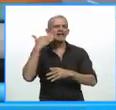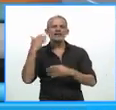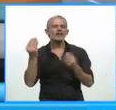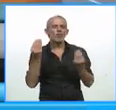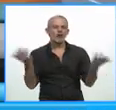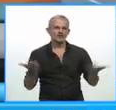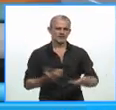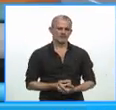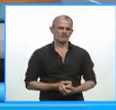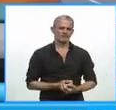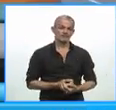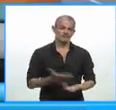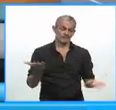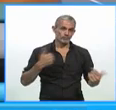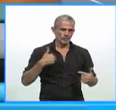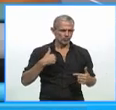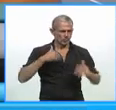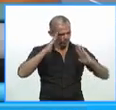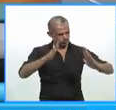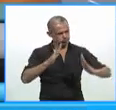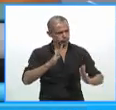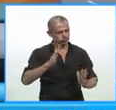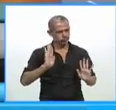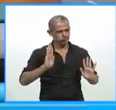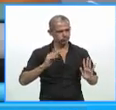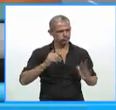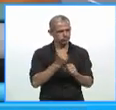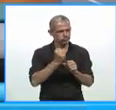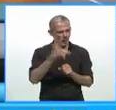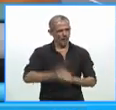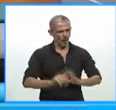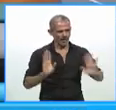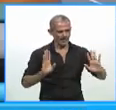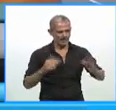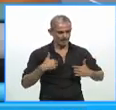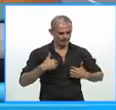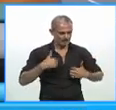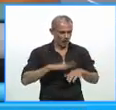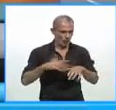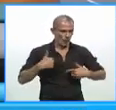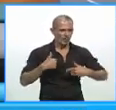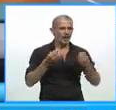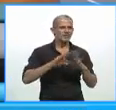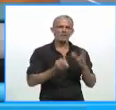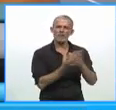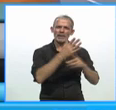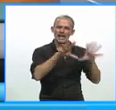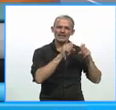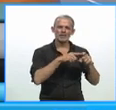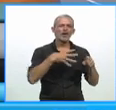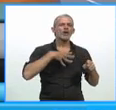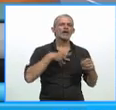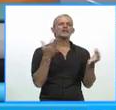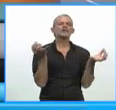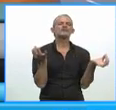Y yo soy medio obsesivo y trabajamos muchísimo. Sí. Normalmente empezamos a la mañana con una clase de